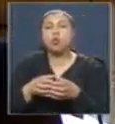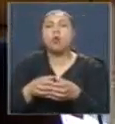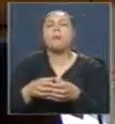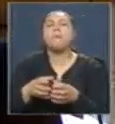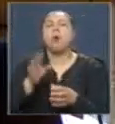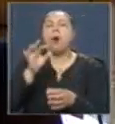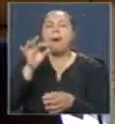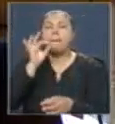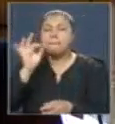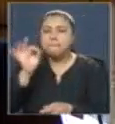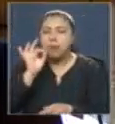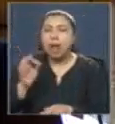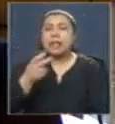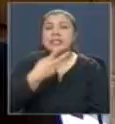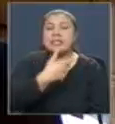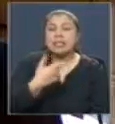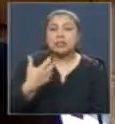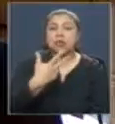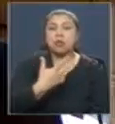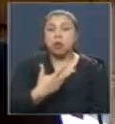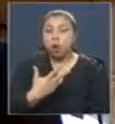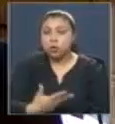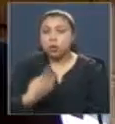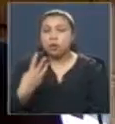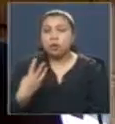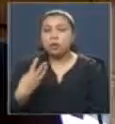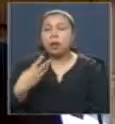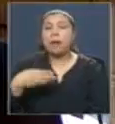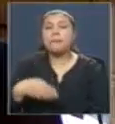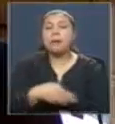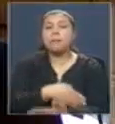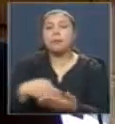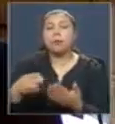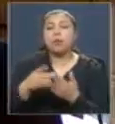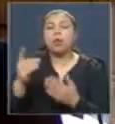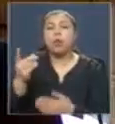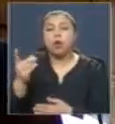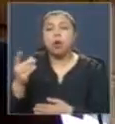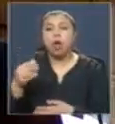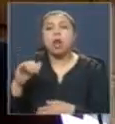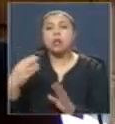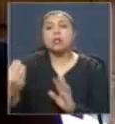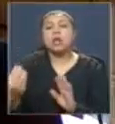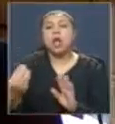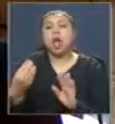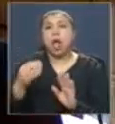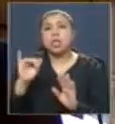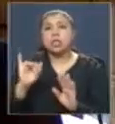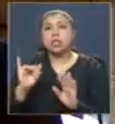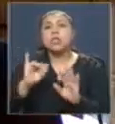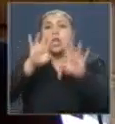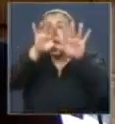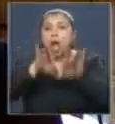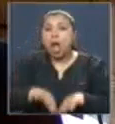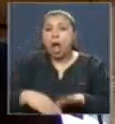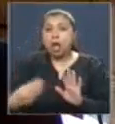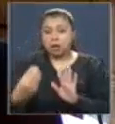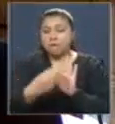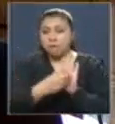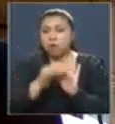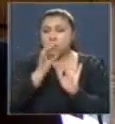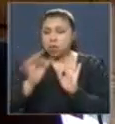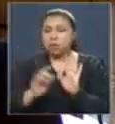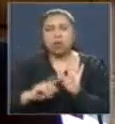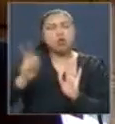millones de dólares. Ese dato viene en el informe del gobierno, no es una